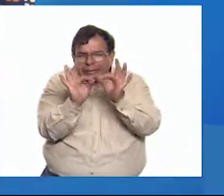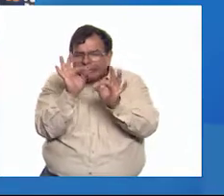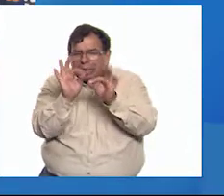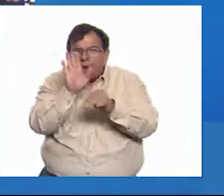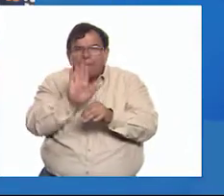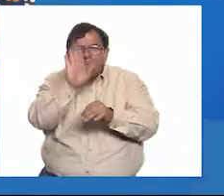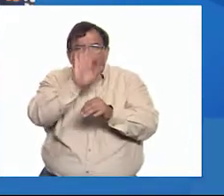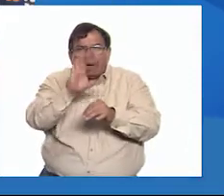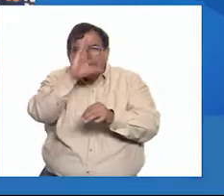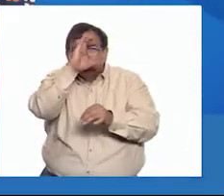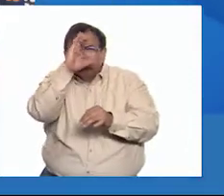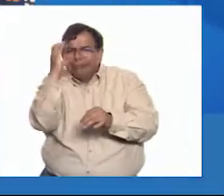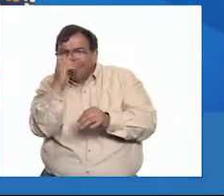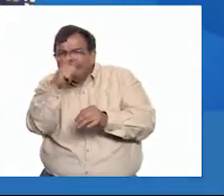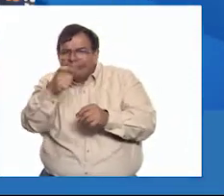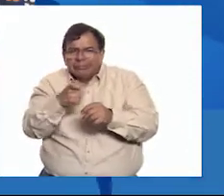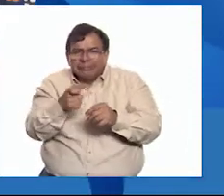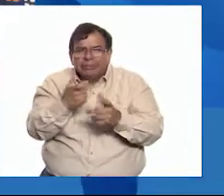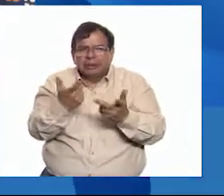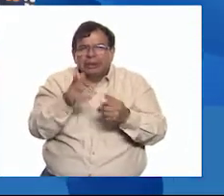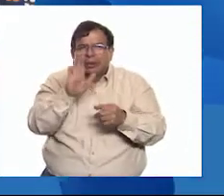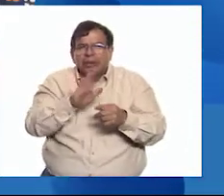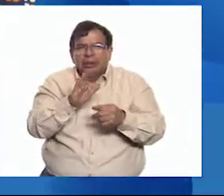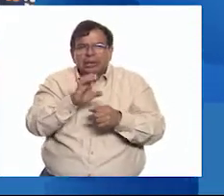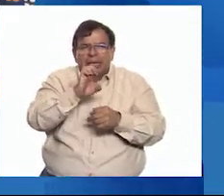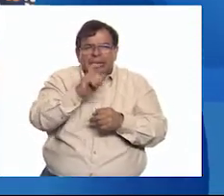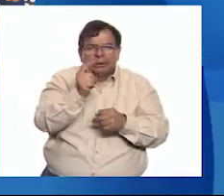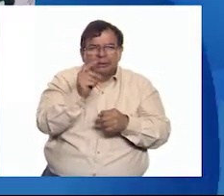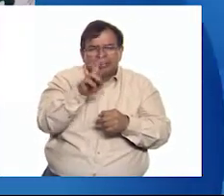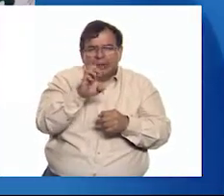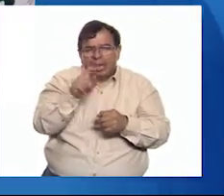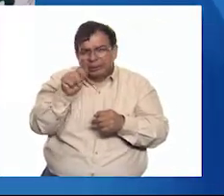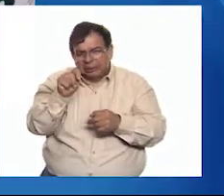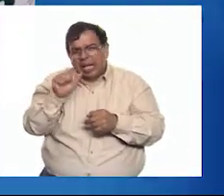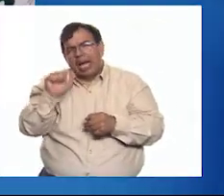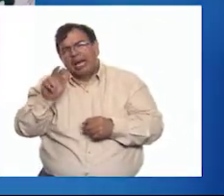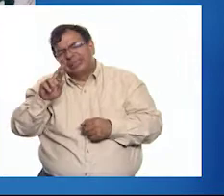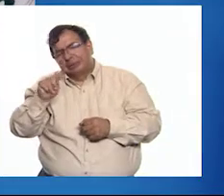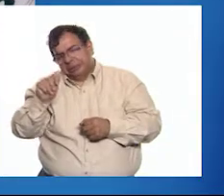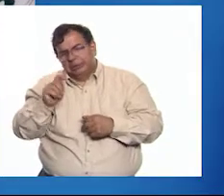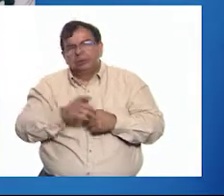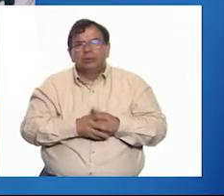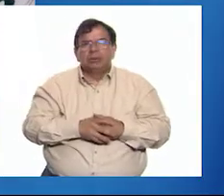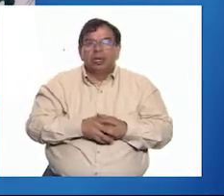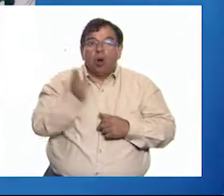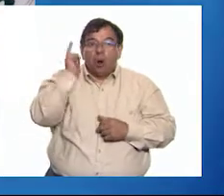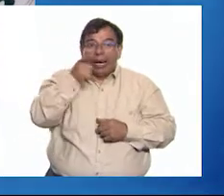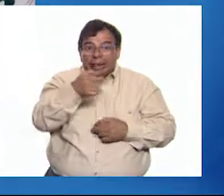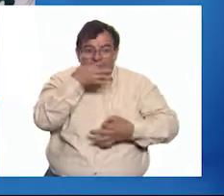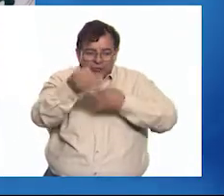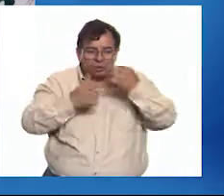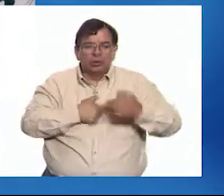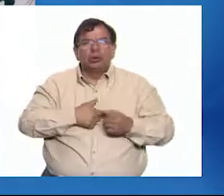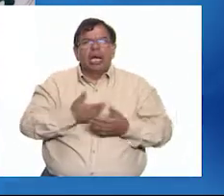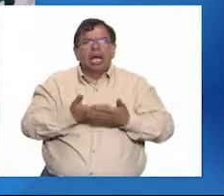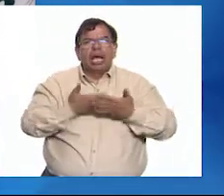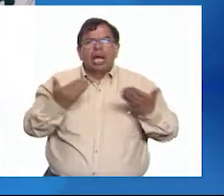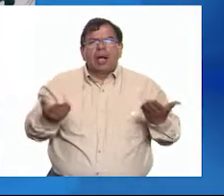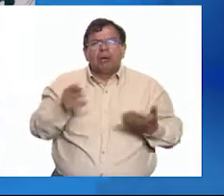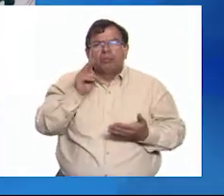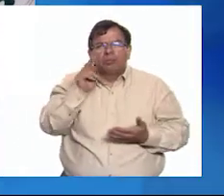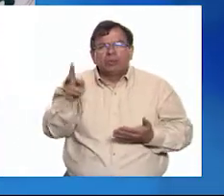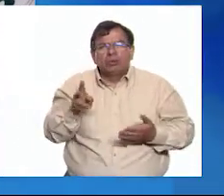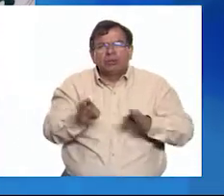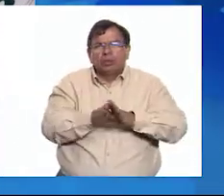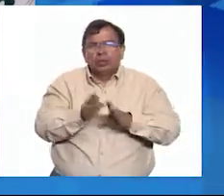parecen radiografías y se conoce como X-ray art. Espero que estos datos les hayan gustado. A continuación vamos a realizar